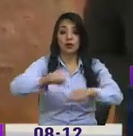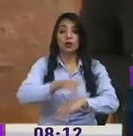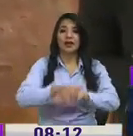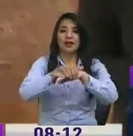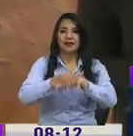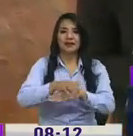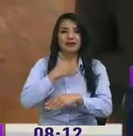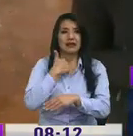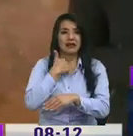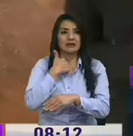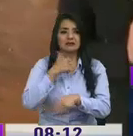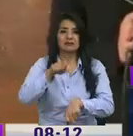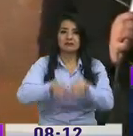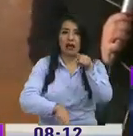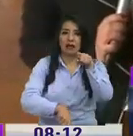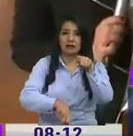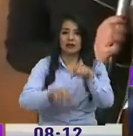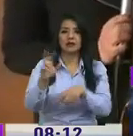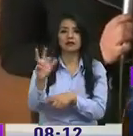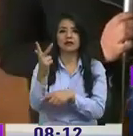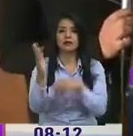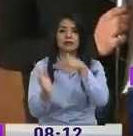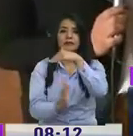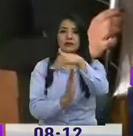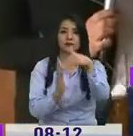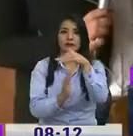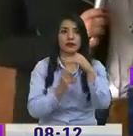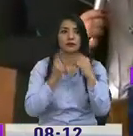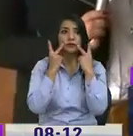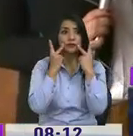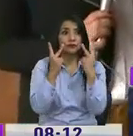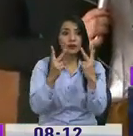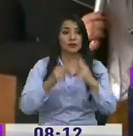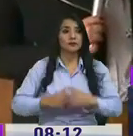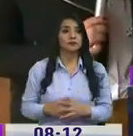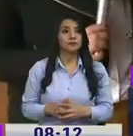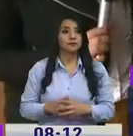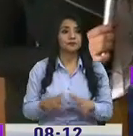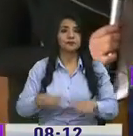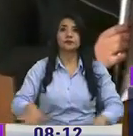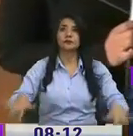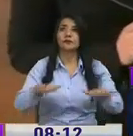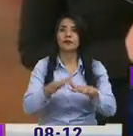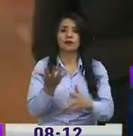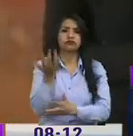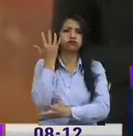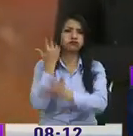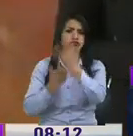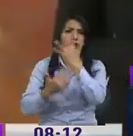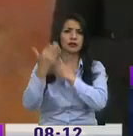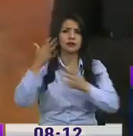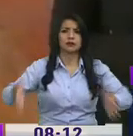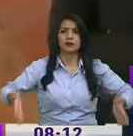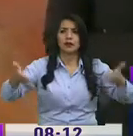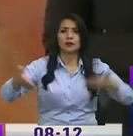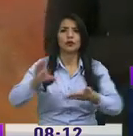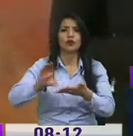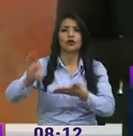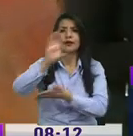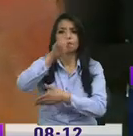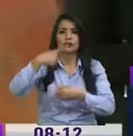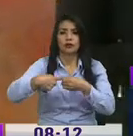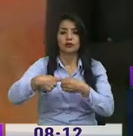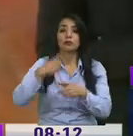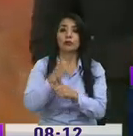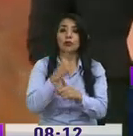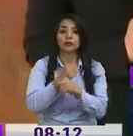afectadas, sobre todo los terceros de bachillerato. Ustedes pueden ver, esta es una estructura patrimonial, por lo cual el IMP va a contribuir